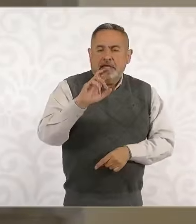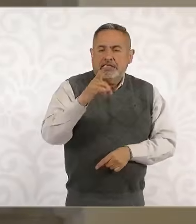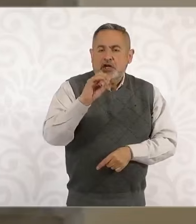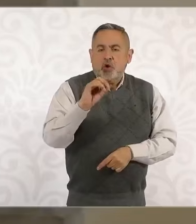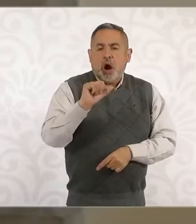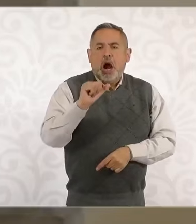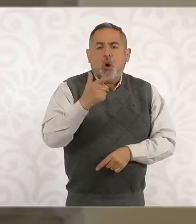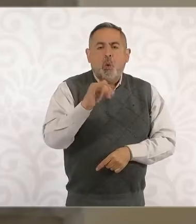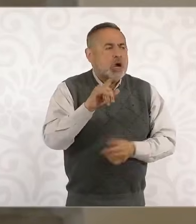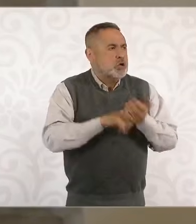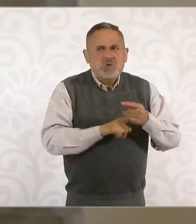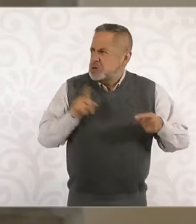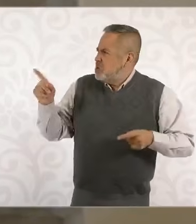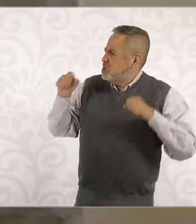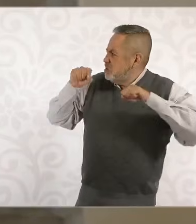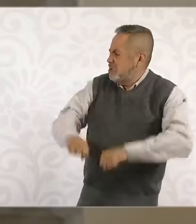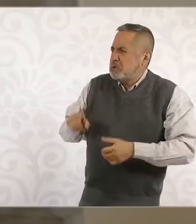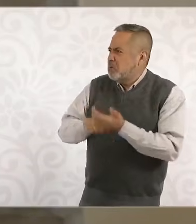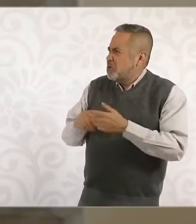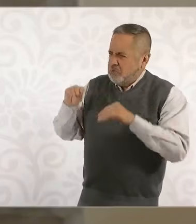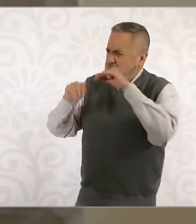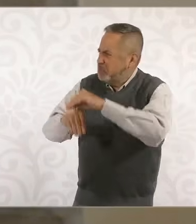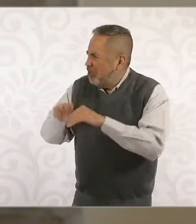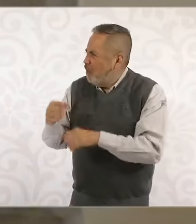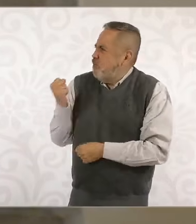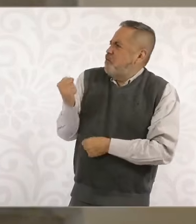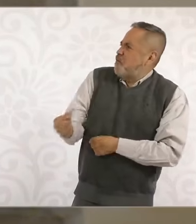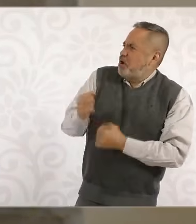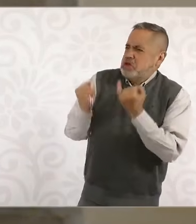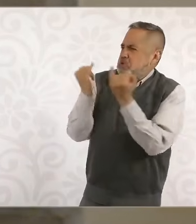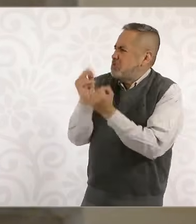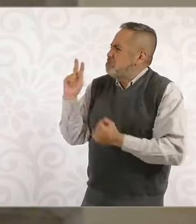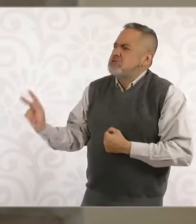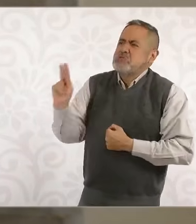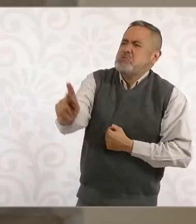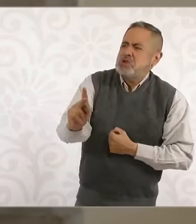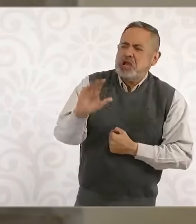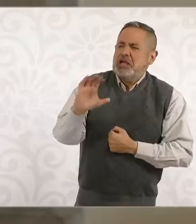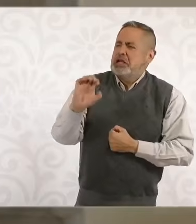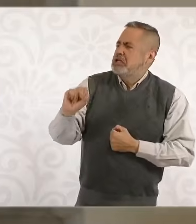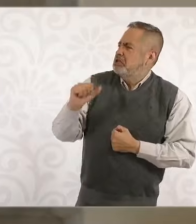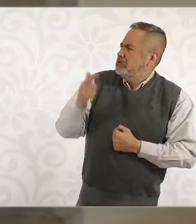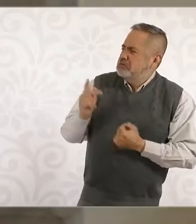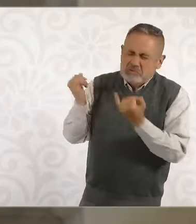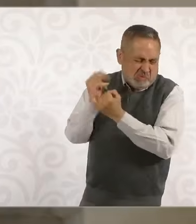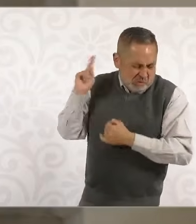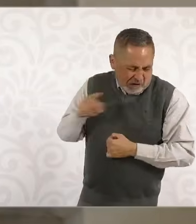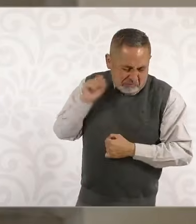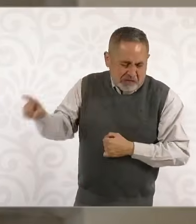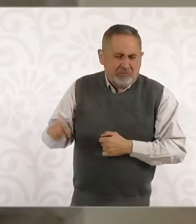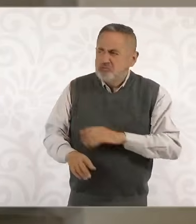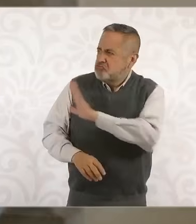en construcción y compara el momento actual con los tiempos de Carlos Salinas de Gortari y anuncia que él pues